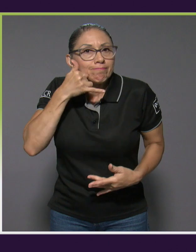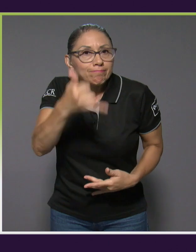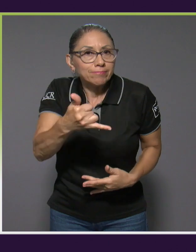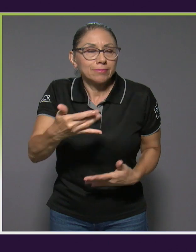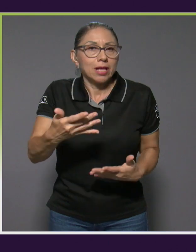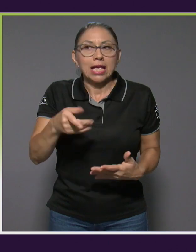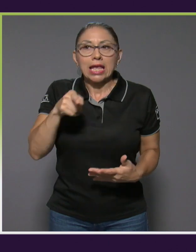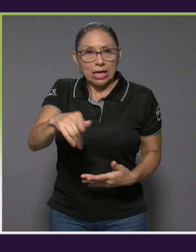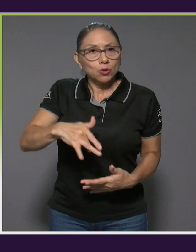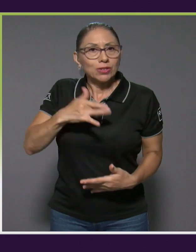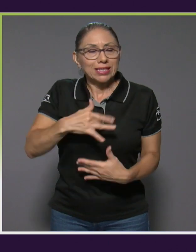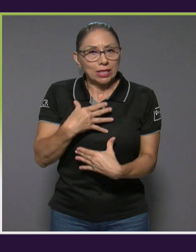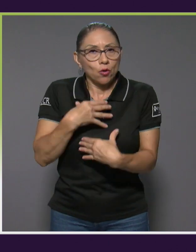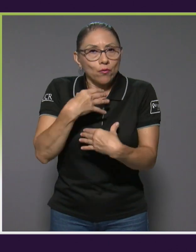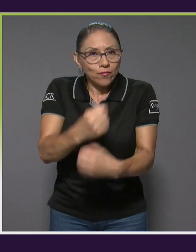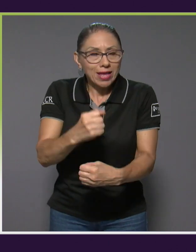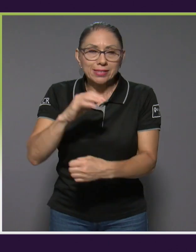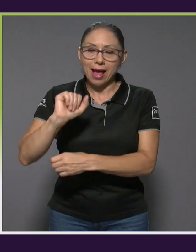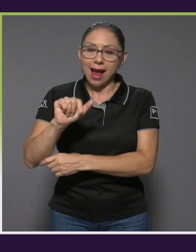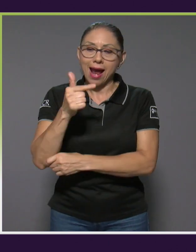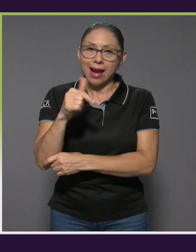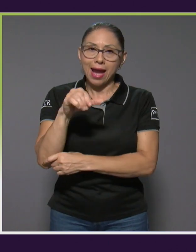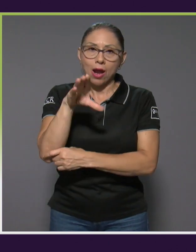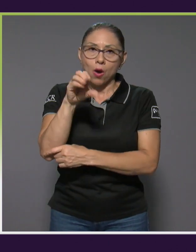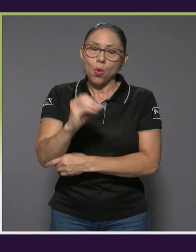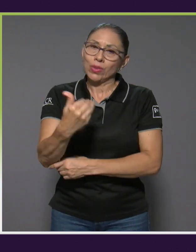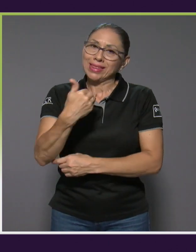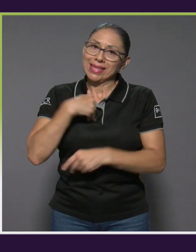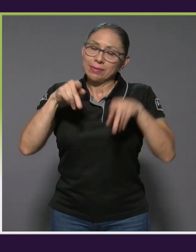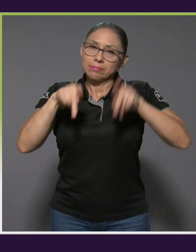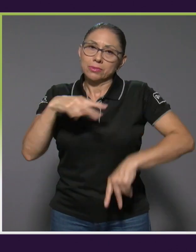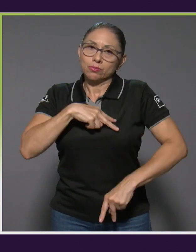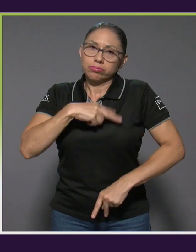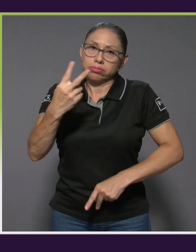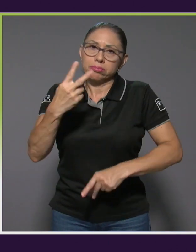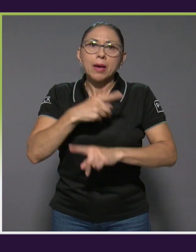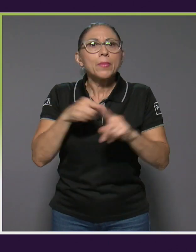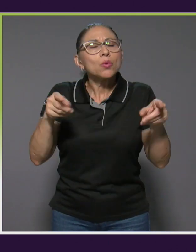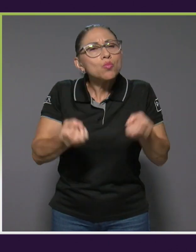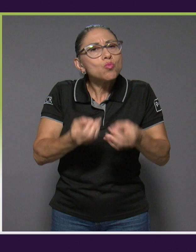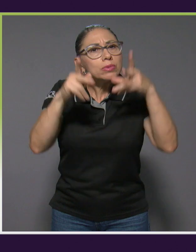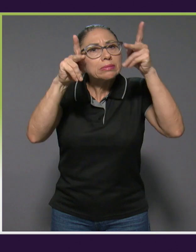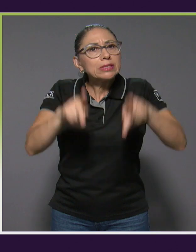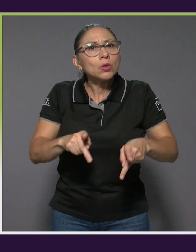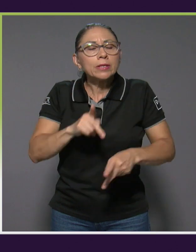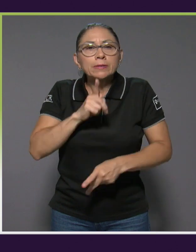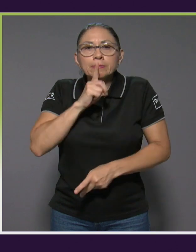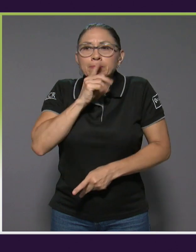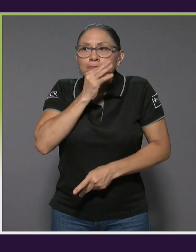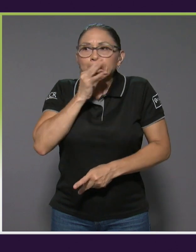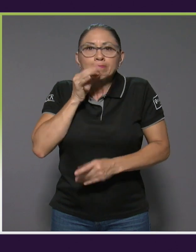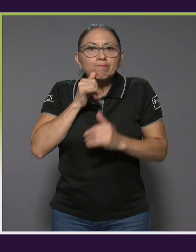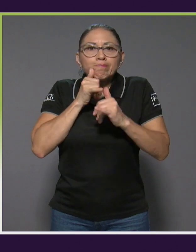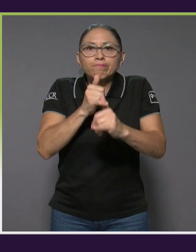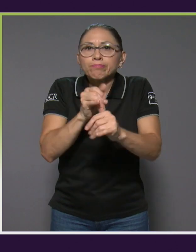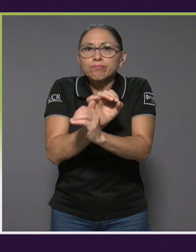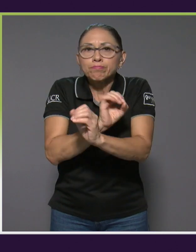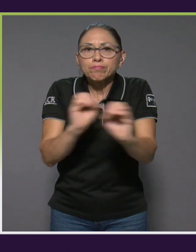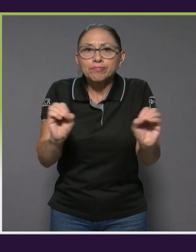en AGECO, pero también hay una importante cantidad de personas que no están denunciando. Eso es correcto,